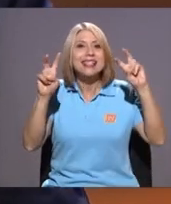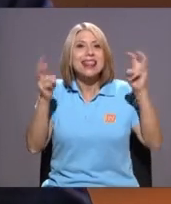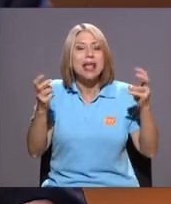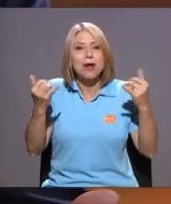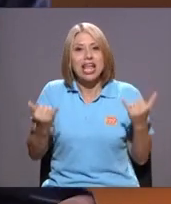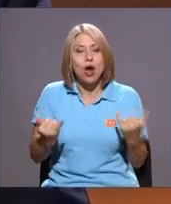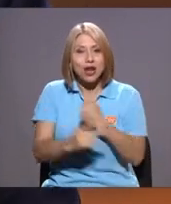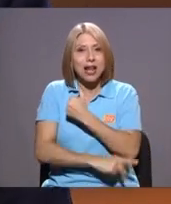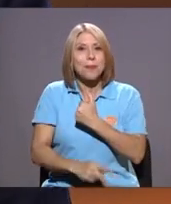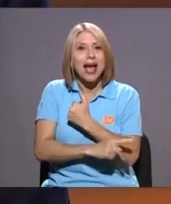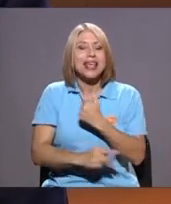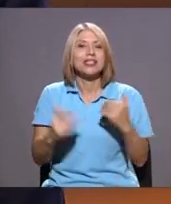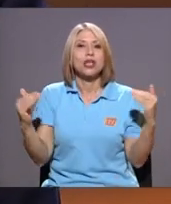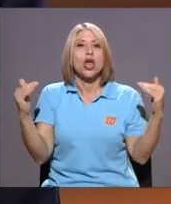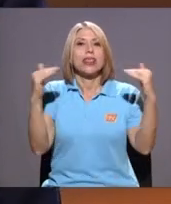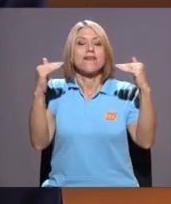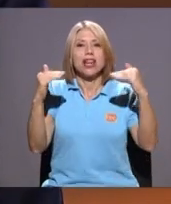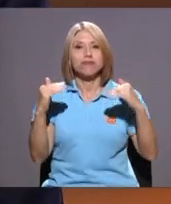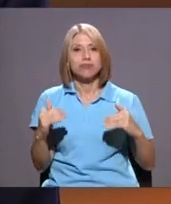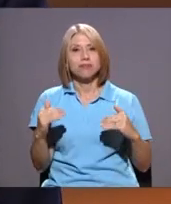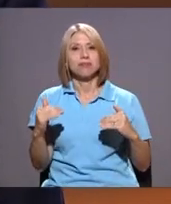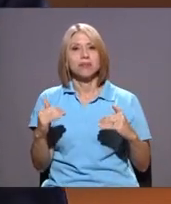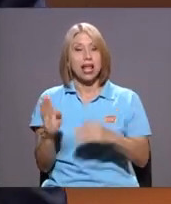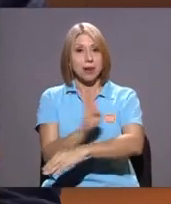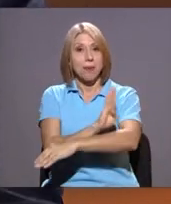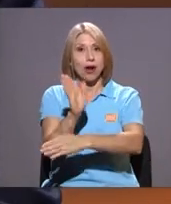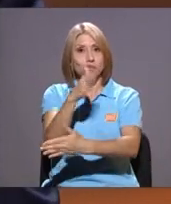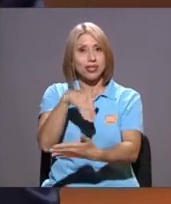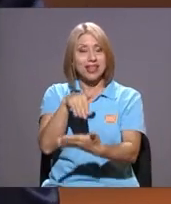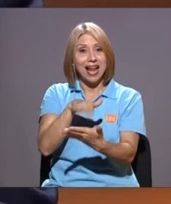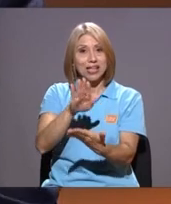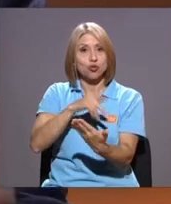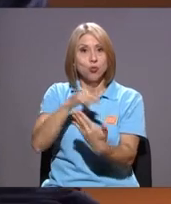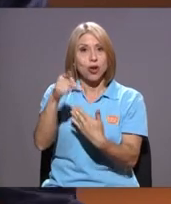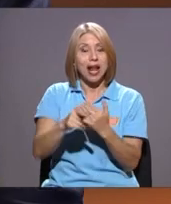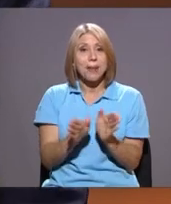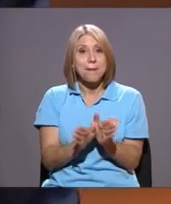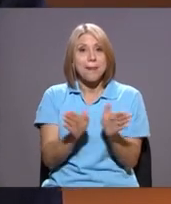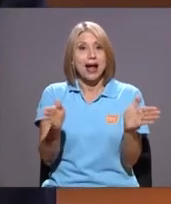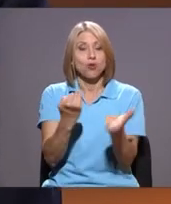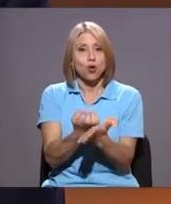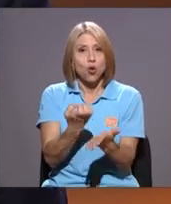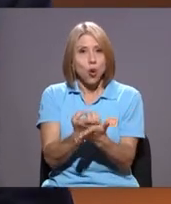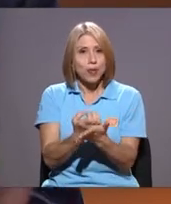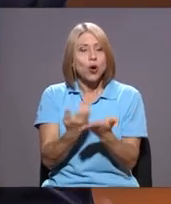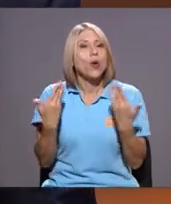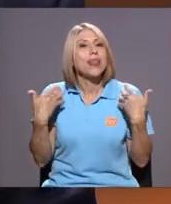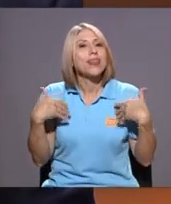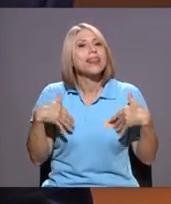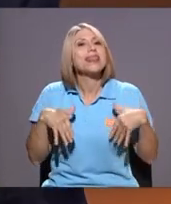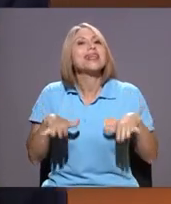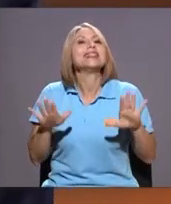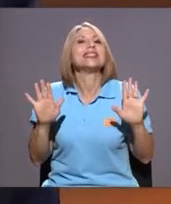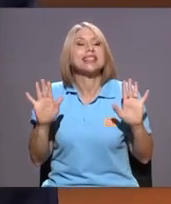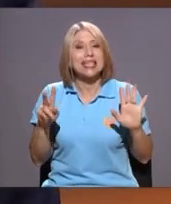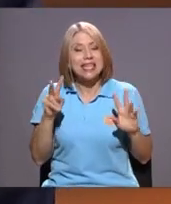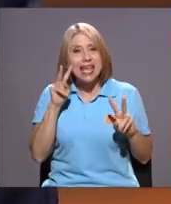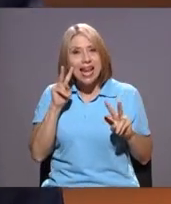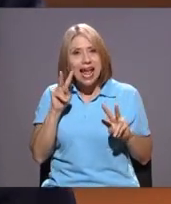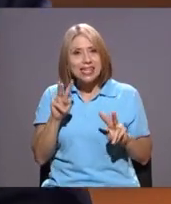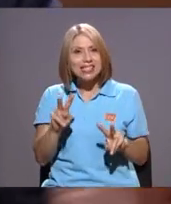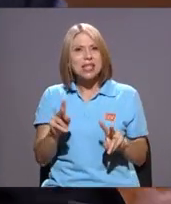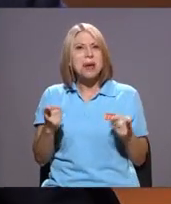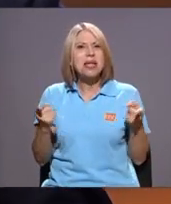secundario por ejemplo el mismo banco central en su programa macroeconómico ni siquiera estima el efecto